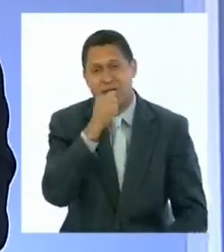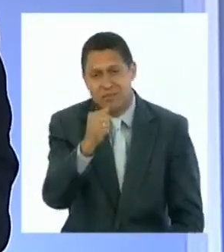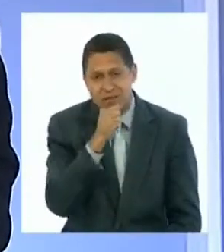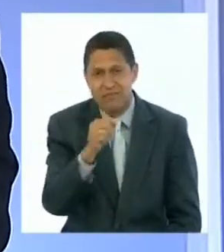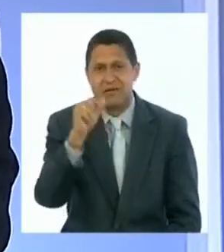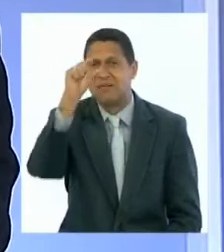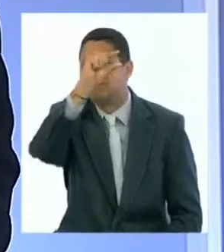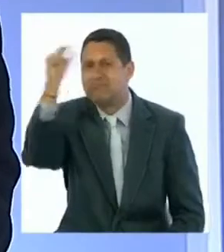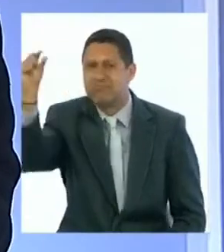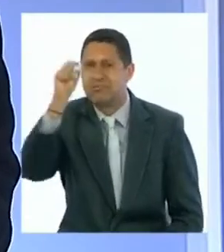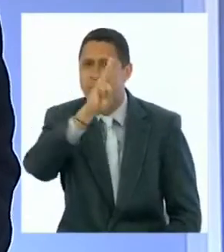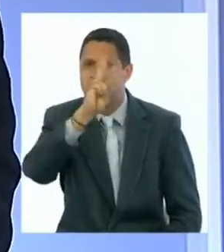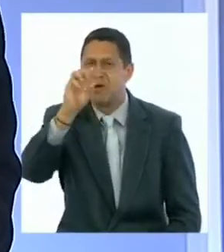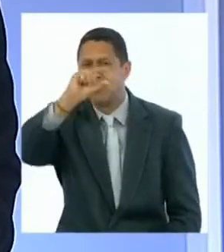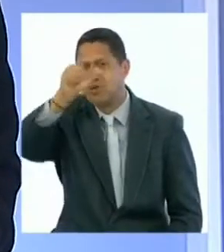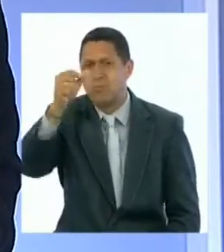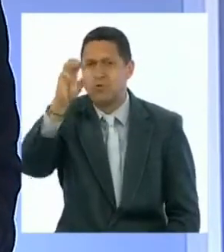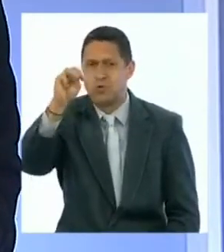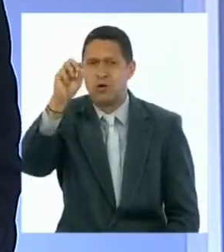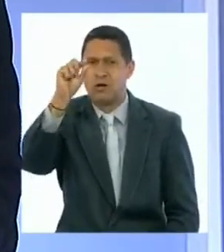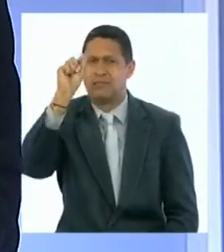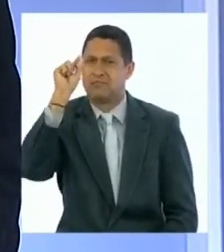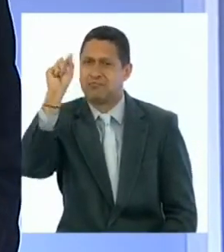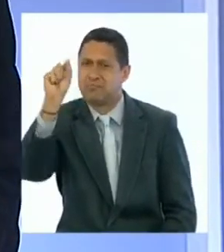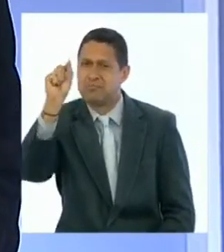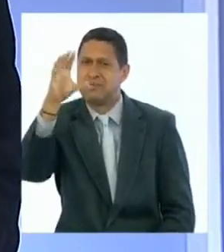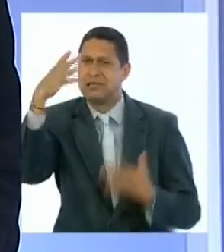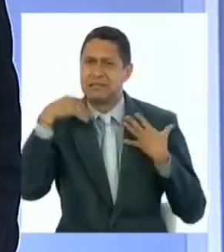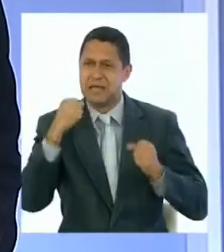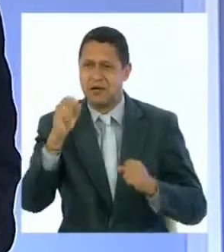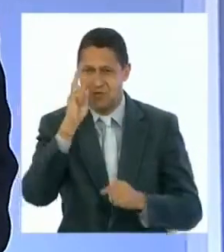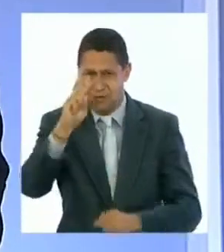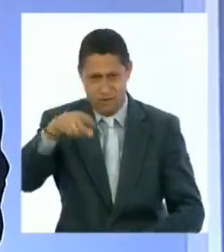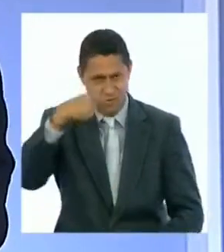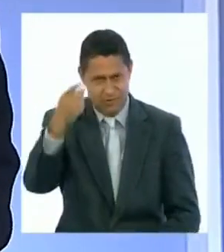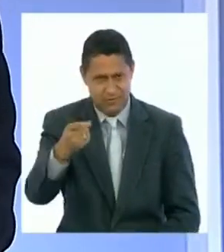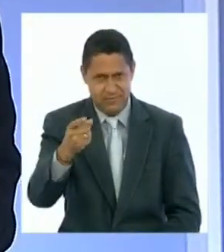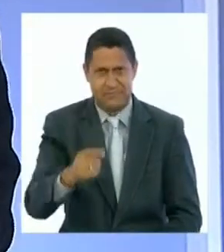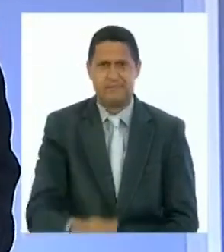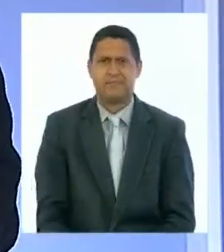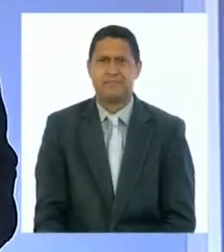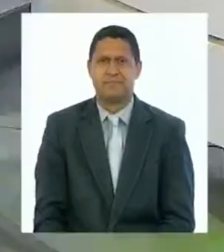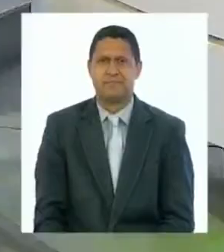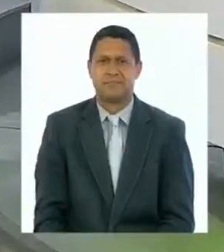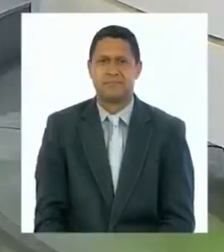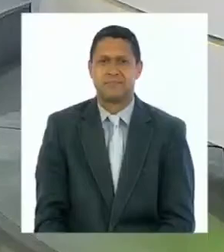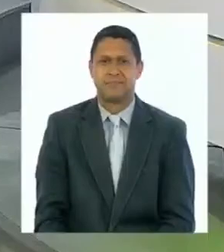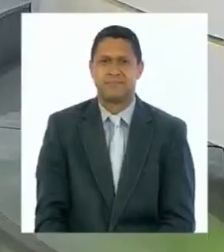ingrese en www.globovision.com en la sección de salud. Será hasta una próxima oportunidad.